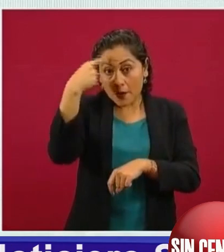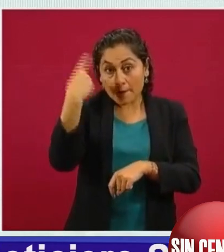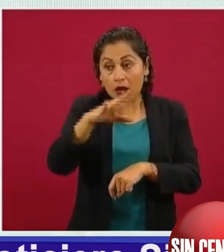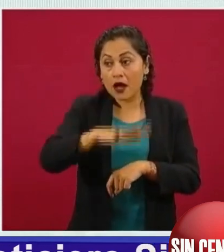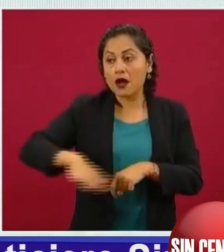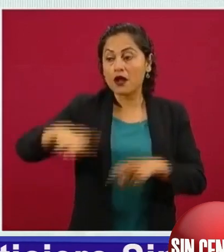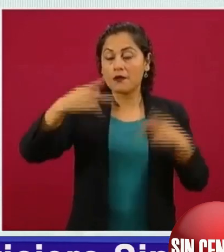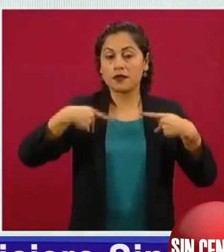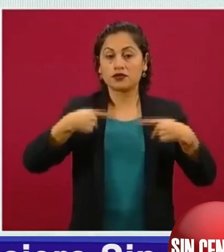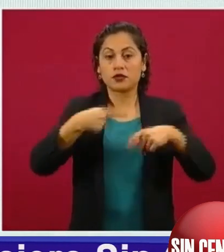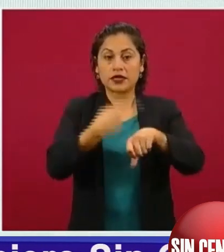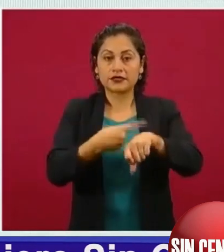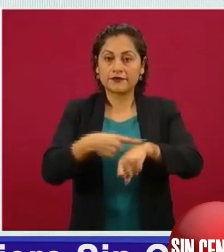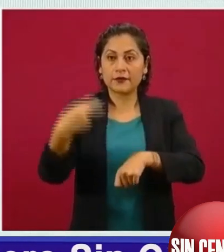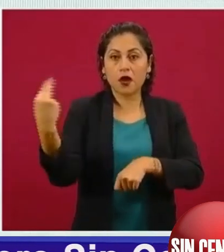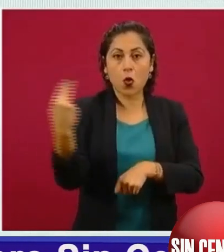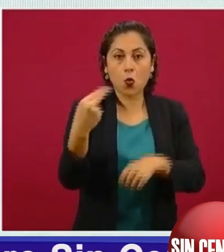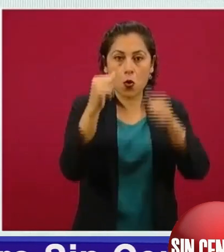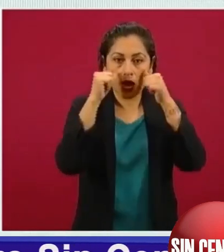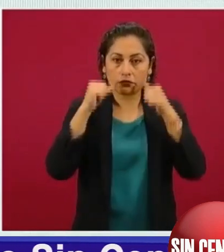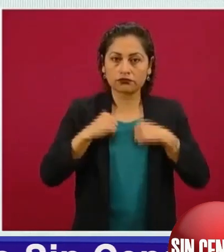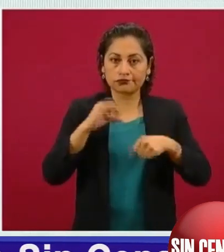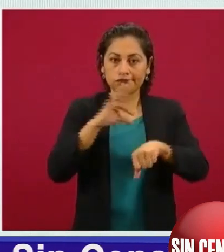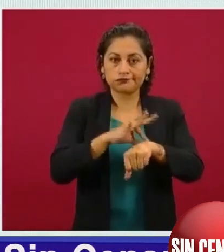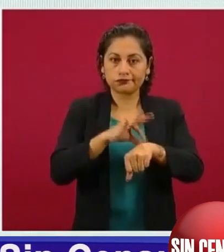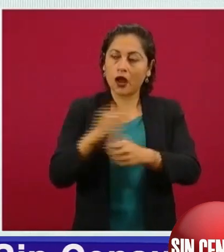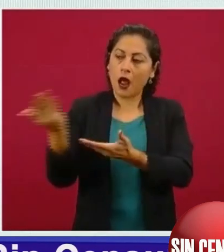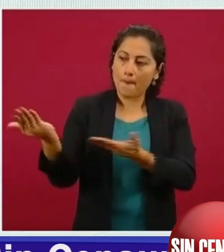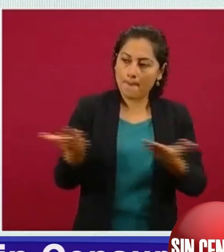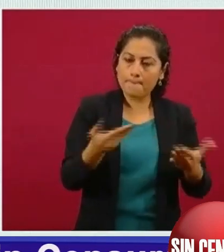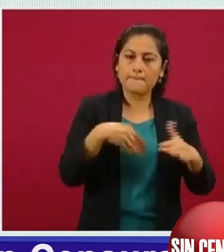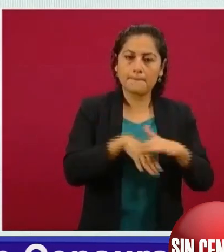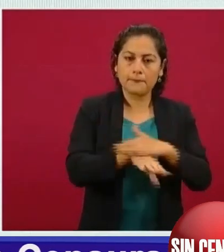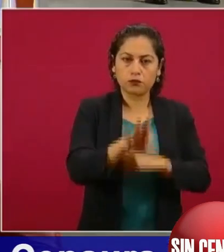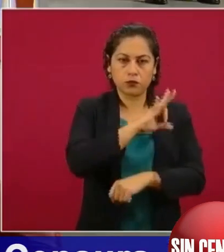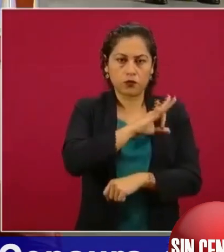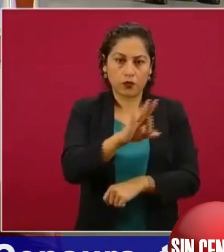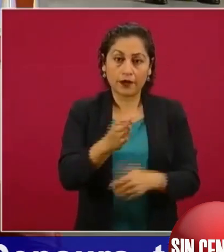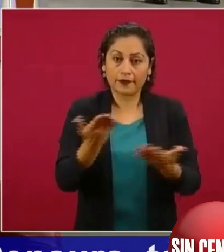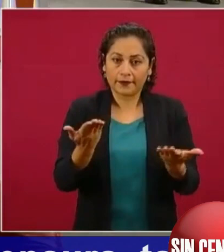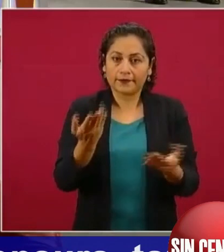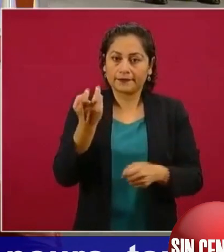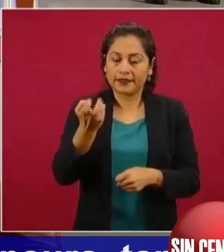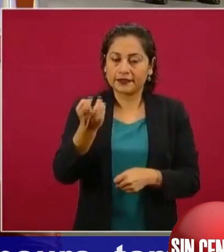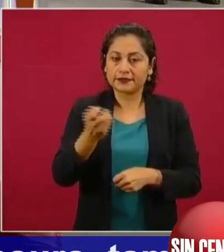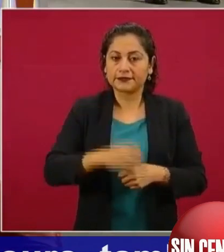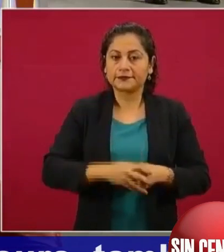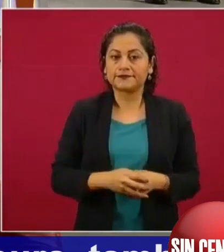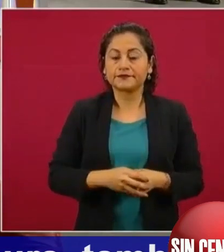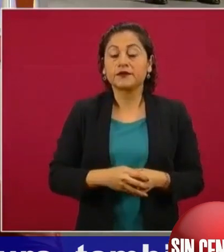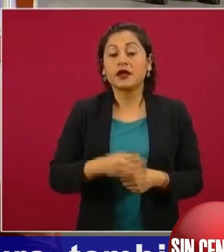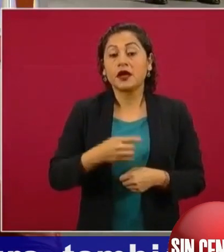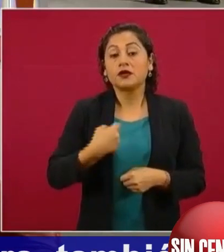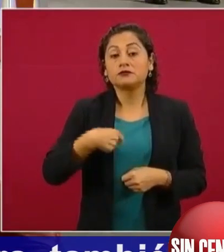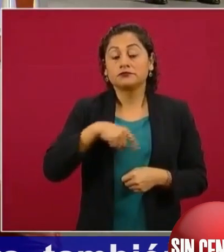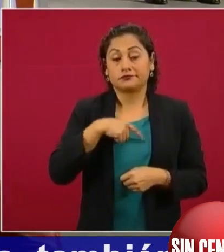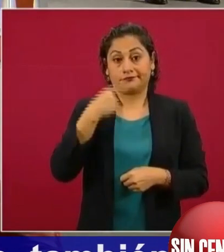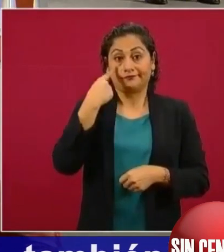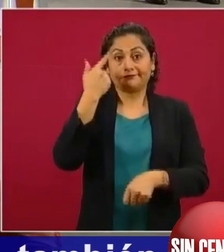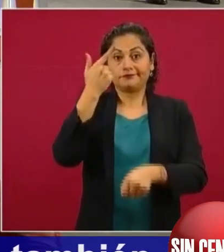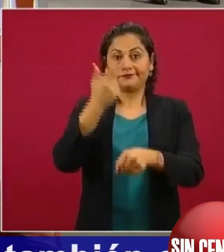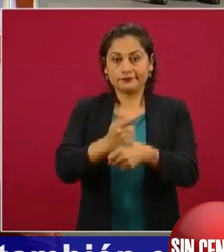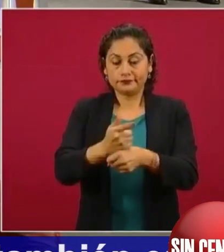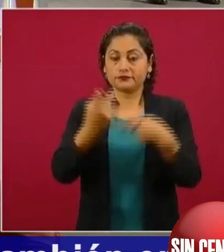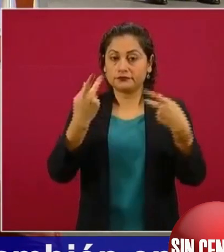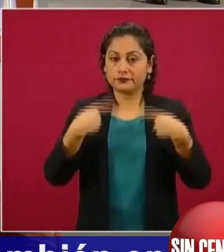atención médica quedaran fuera por no tener camas disponibles. Una de las mayores amenazas con un evento agudo grave de